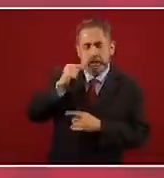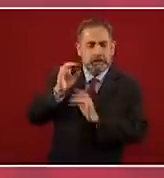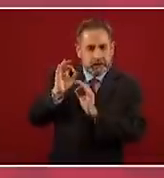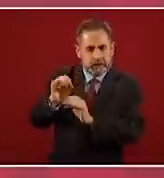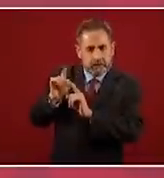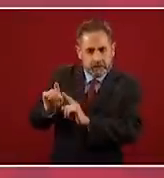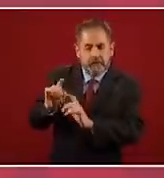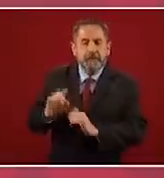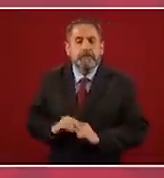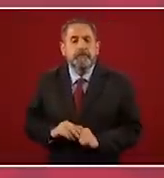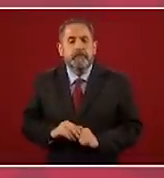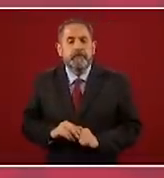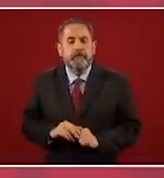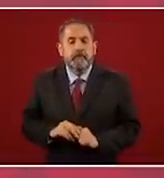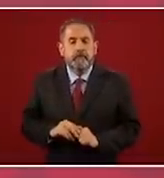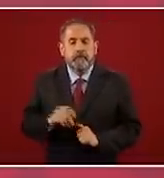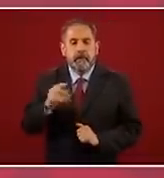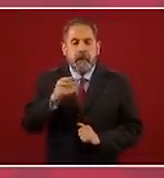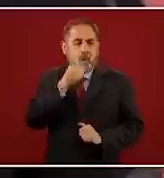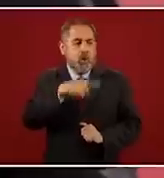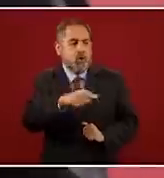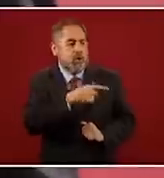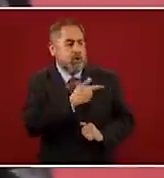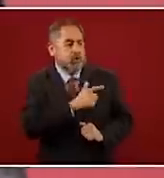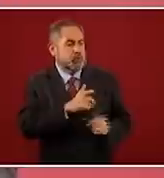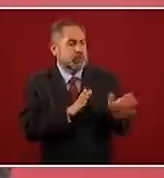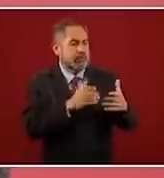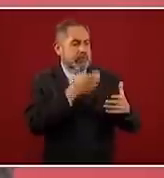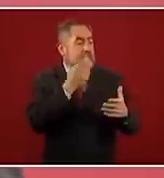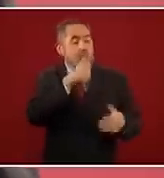Juárez, aunque no les guste a los conserva,